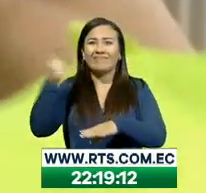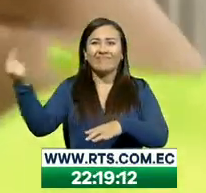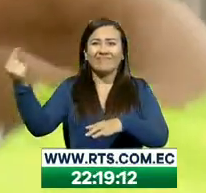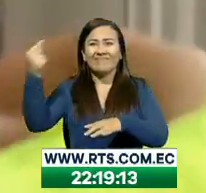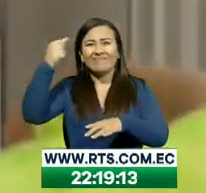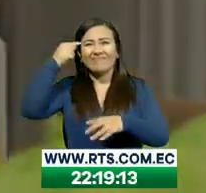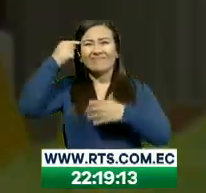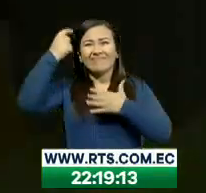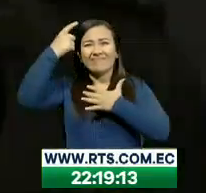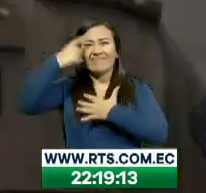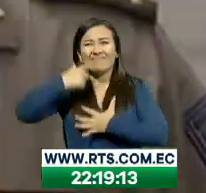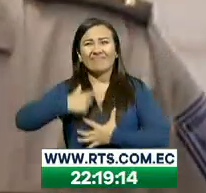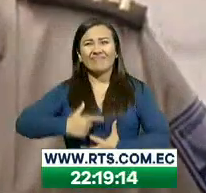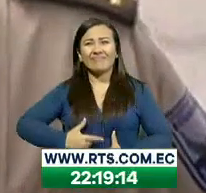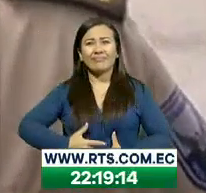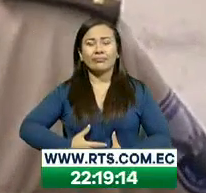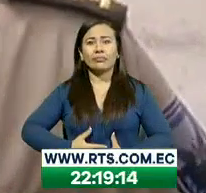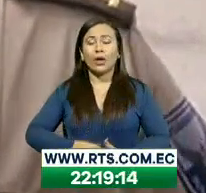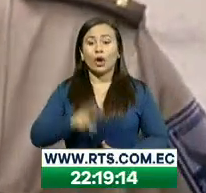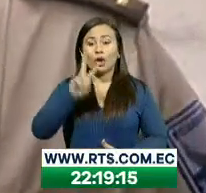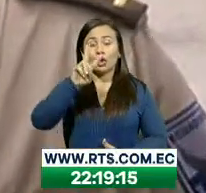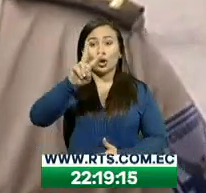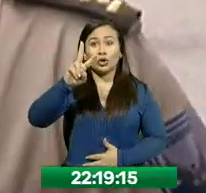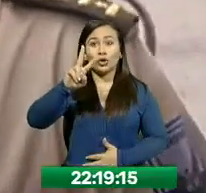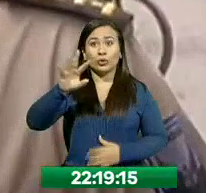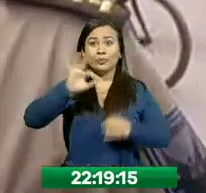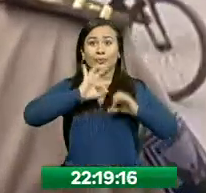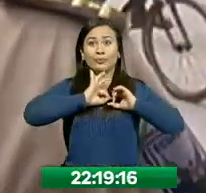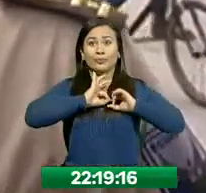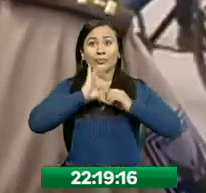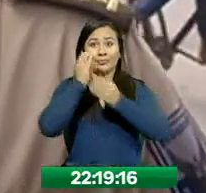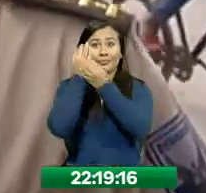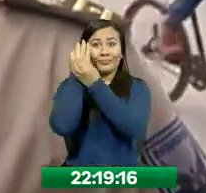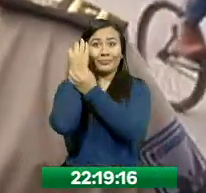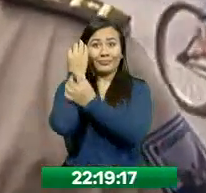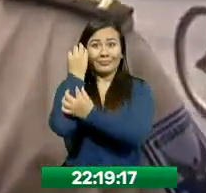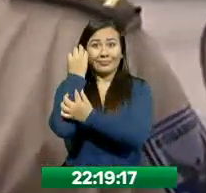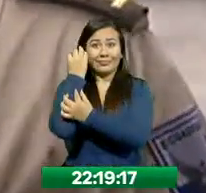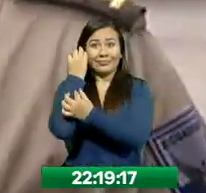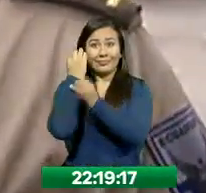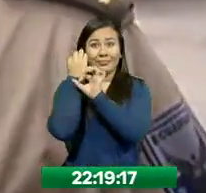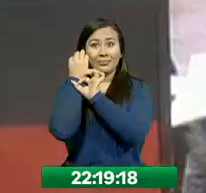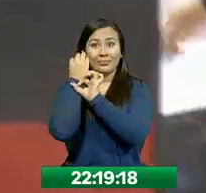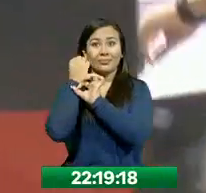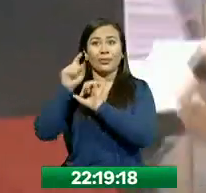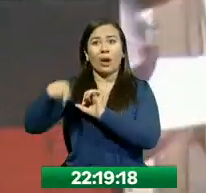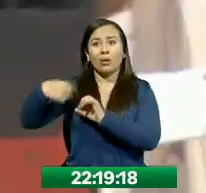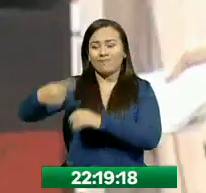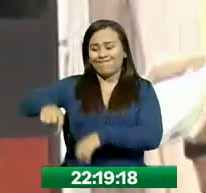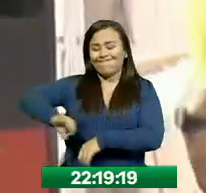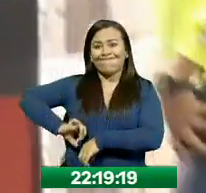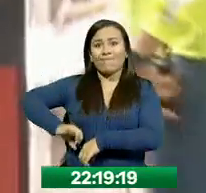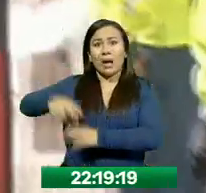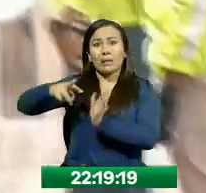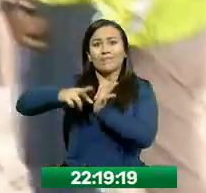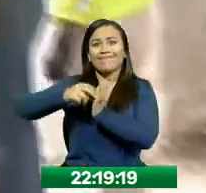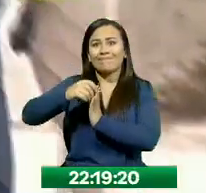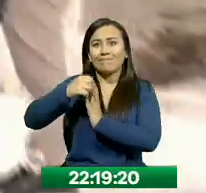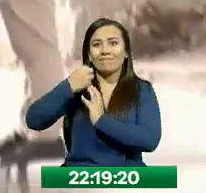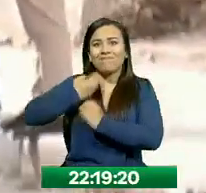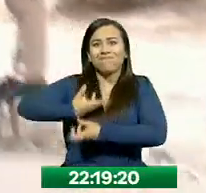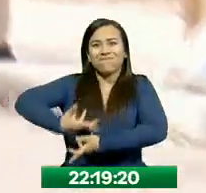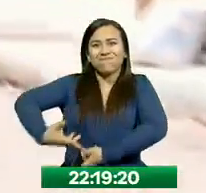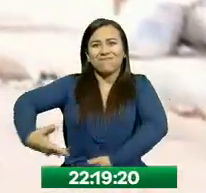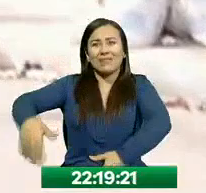su humanidad. Recibió dos impactos, uno a la altura de la muñeca derecha y en la ingle derecha. Esta última herida